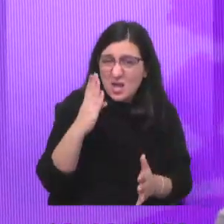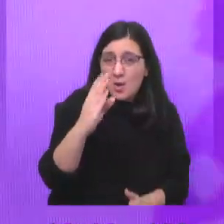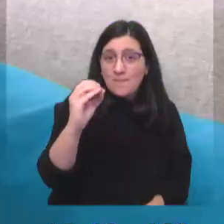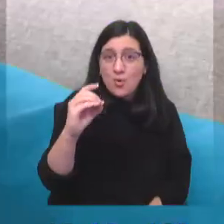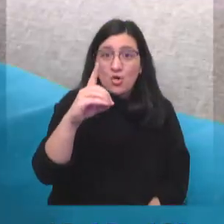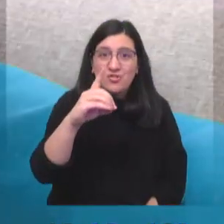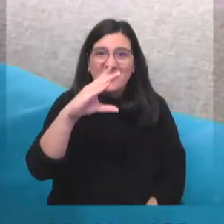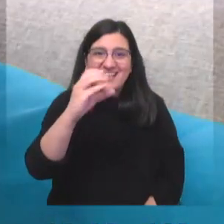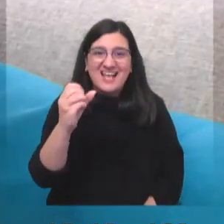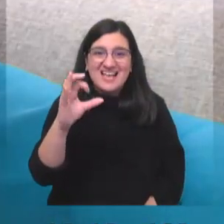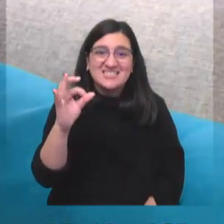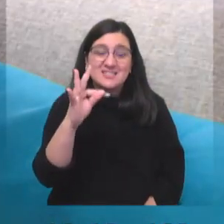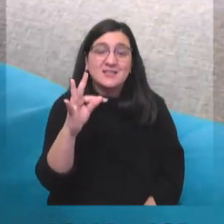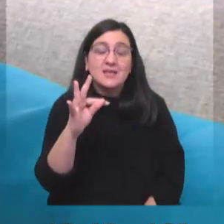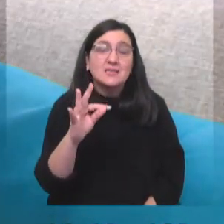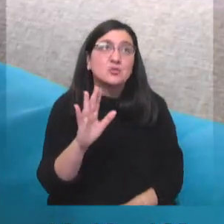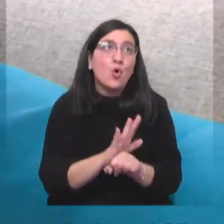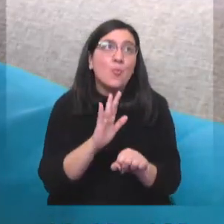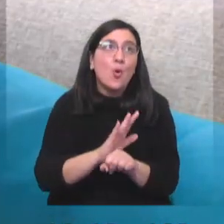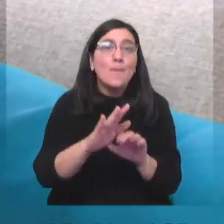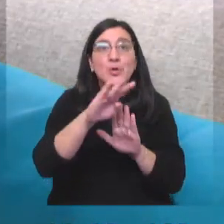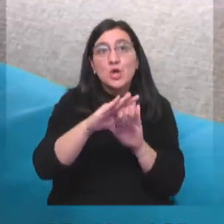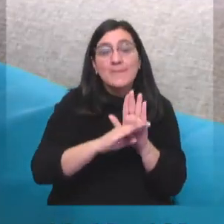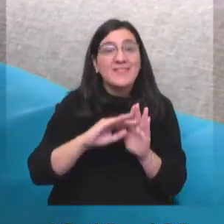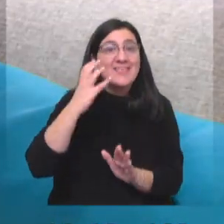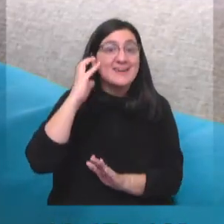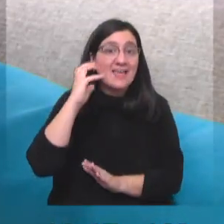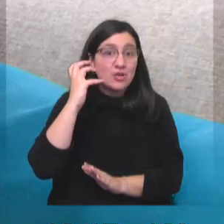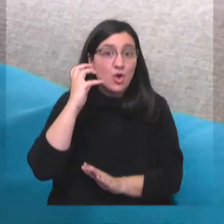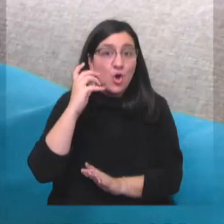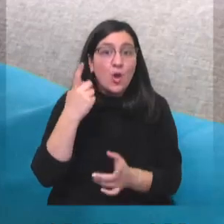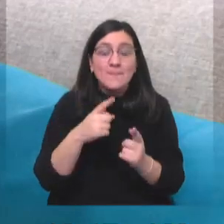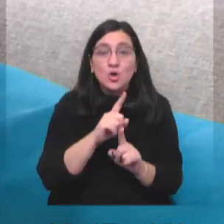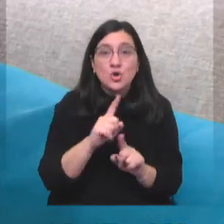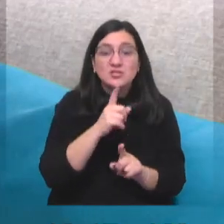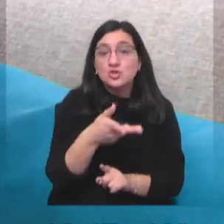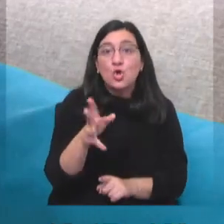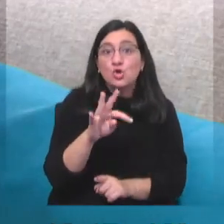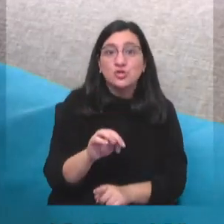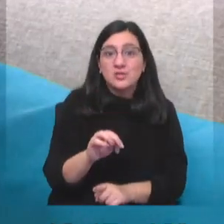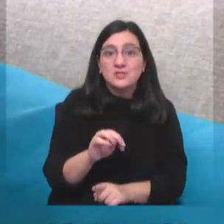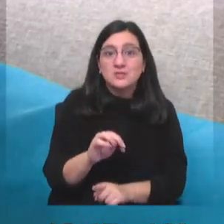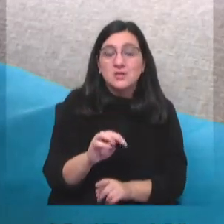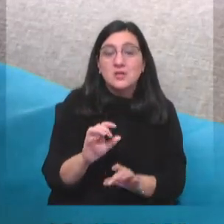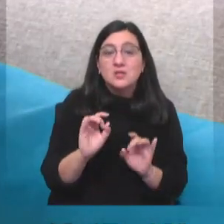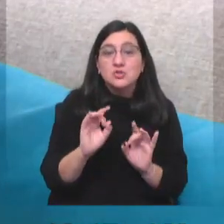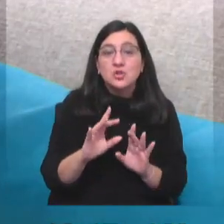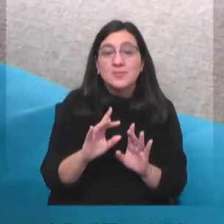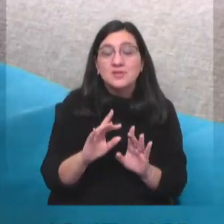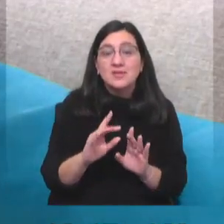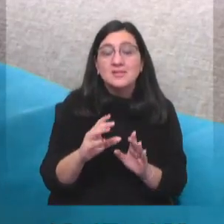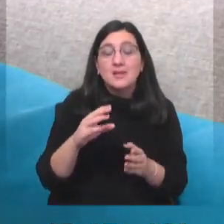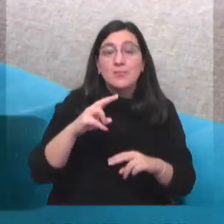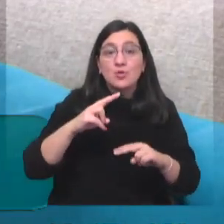Un podcast es como un programa de radio, pero en lugar de ser todos los días, por así decirlo, está alojado en una plataforma de